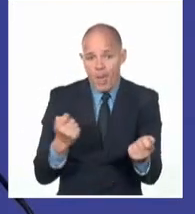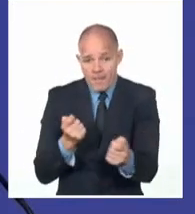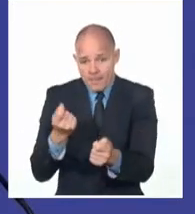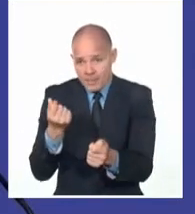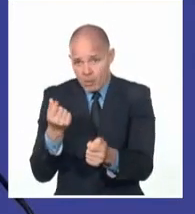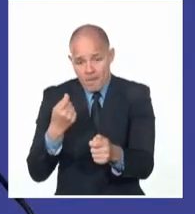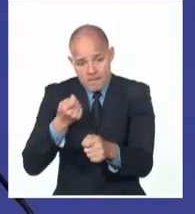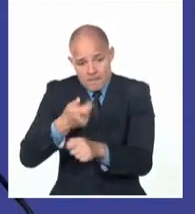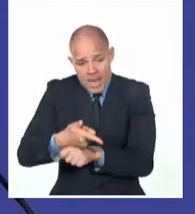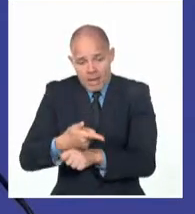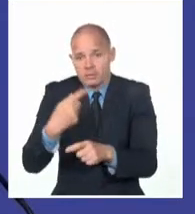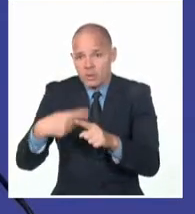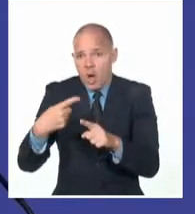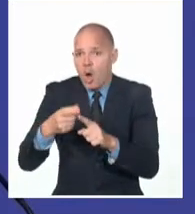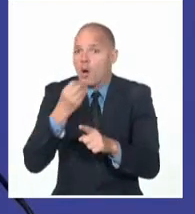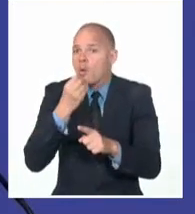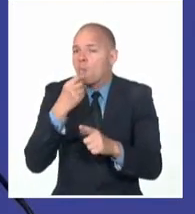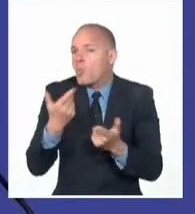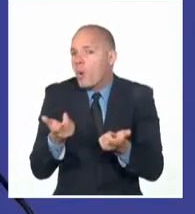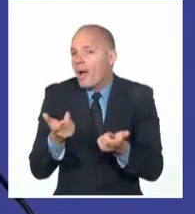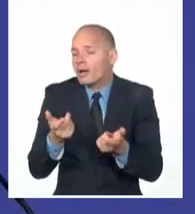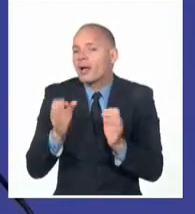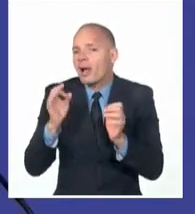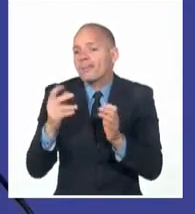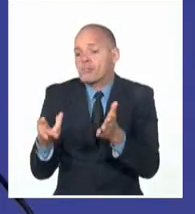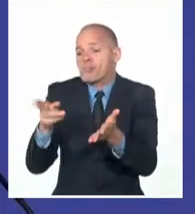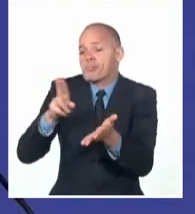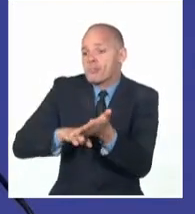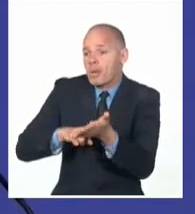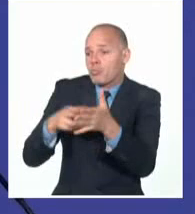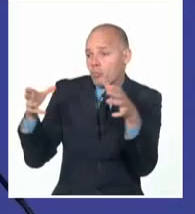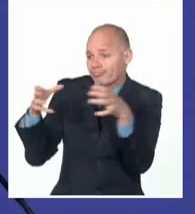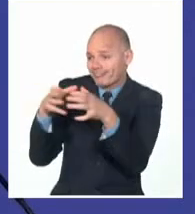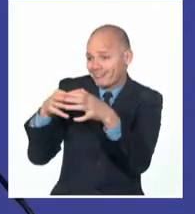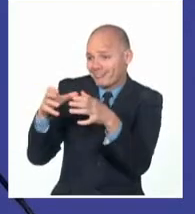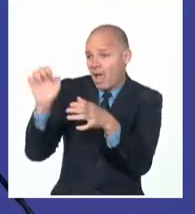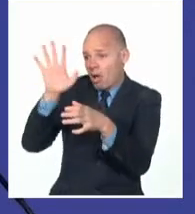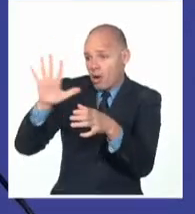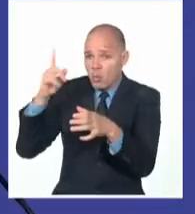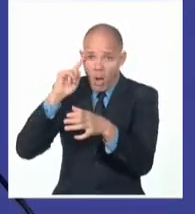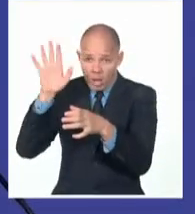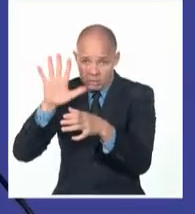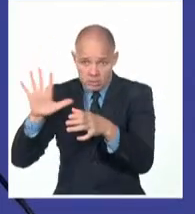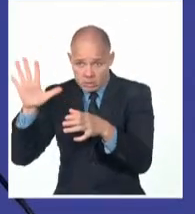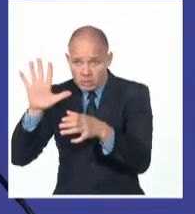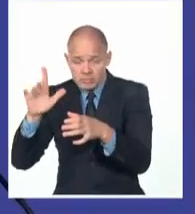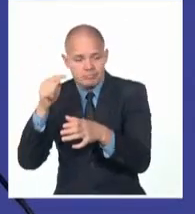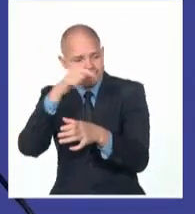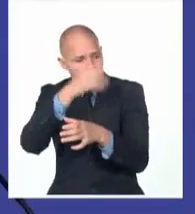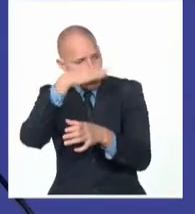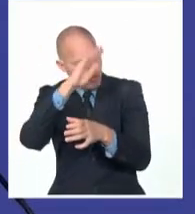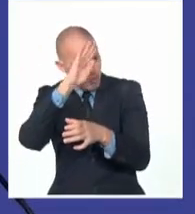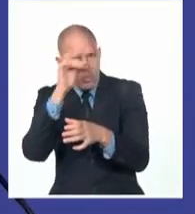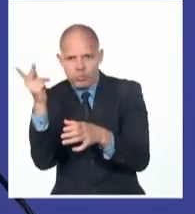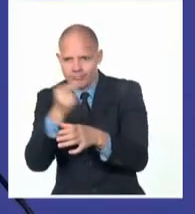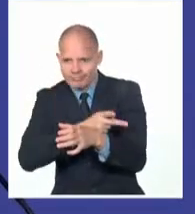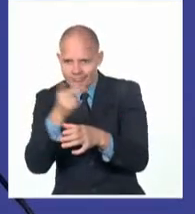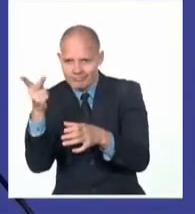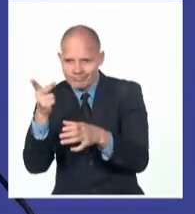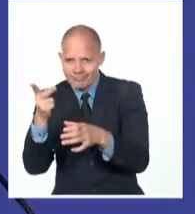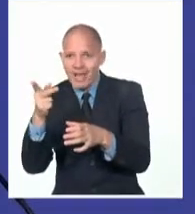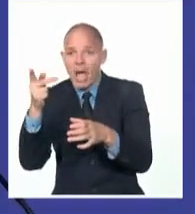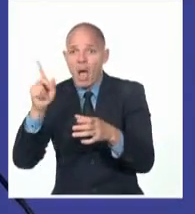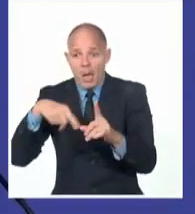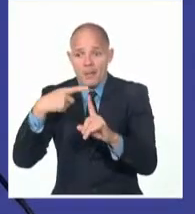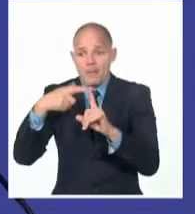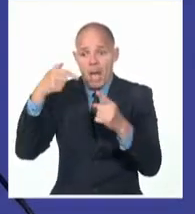cooperación económica entre los Estados miembros de la Unión Económica Euroasiática y Cuba, que tanto el